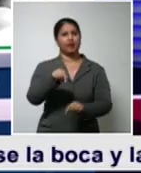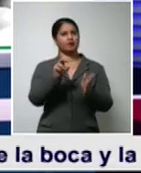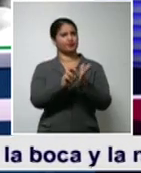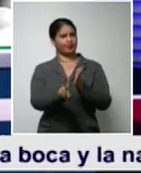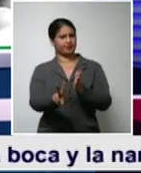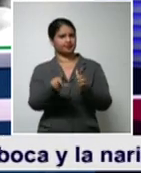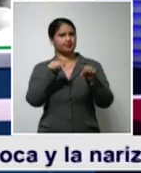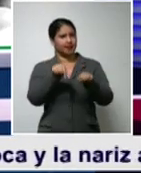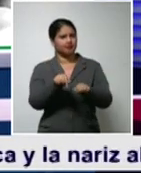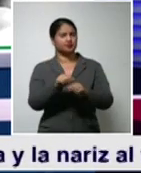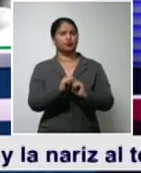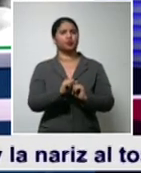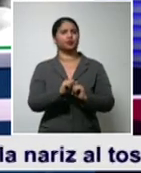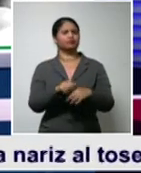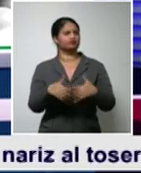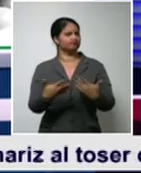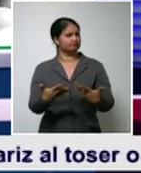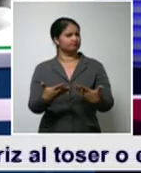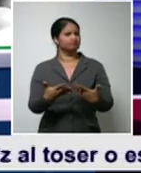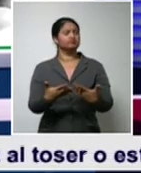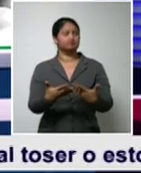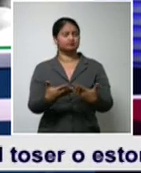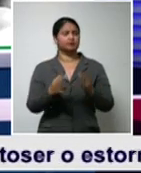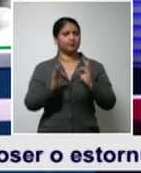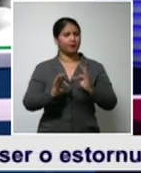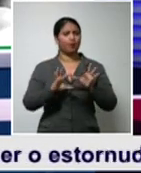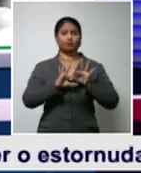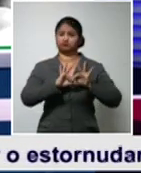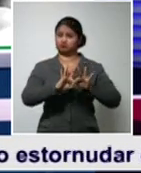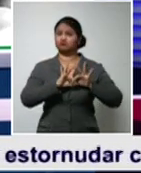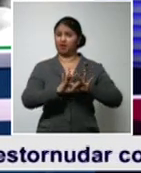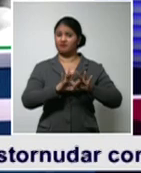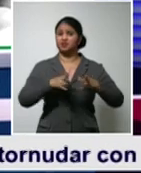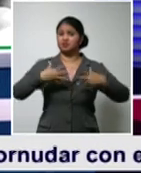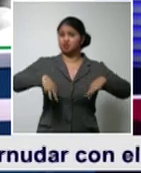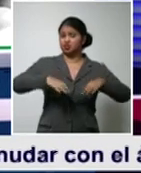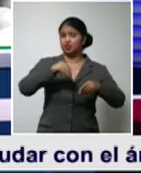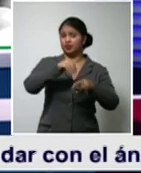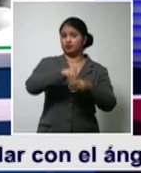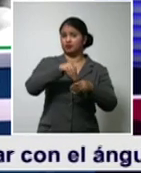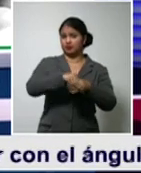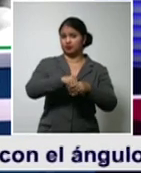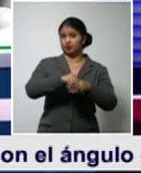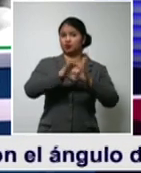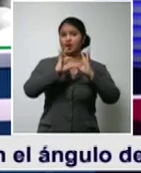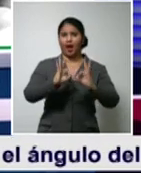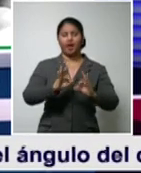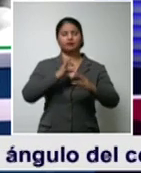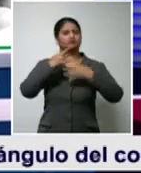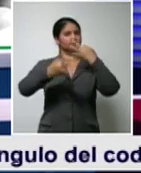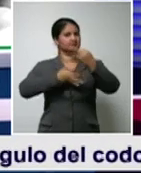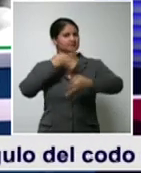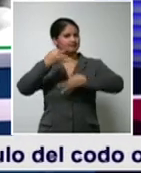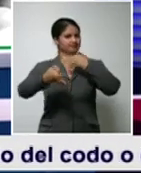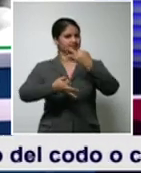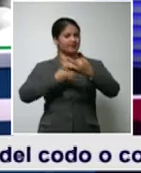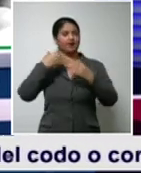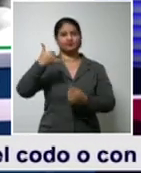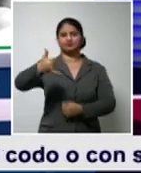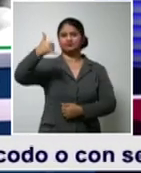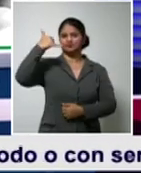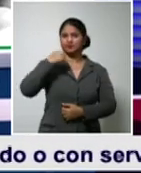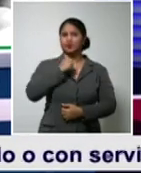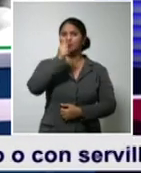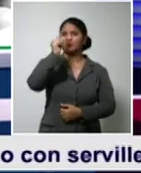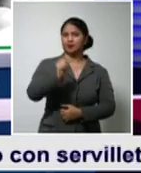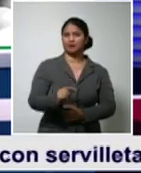que presenta una bien compleja situación epidemiológica, y allí nos actualiza la periodista Lianne Soto, a quien